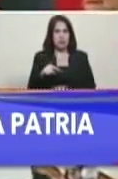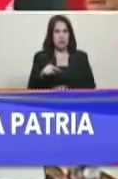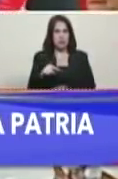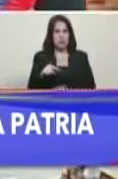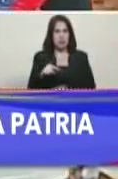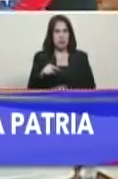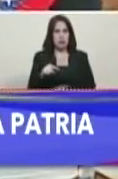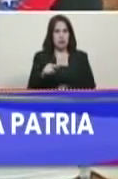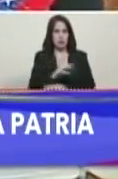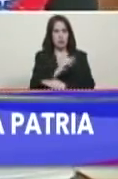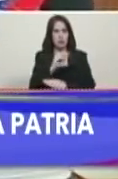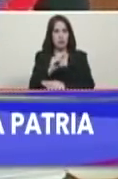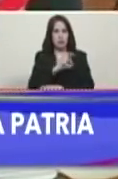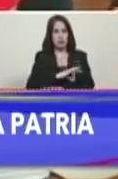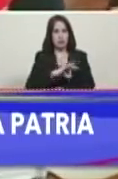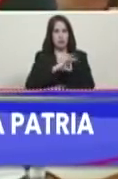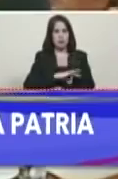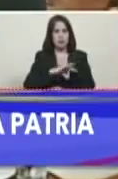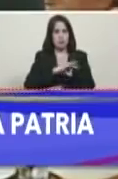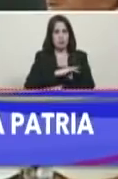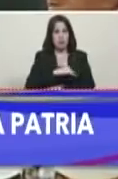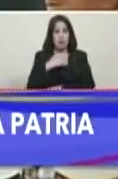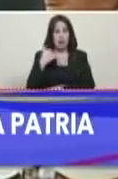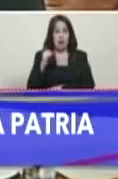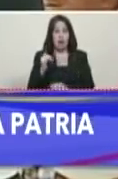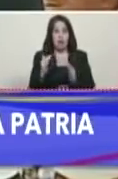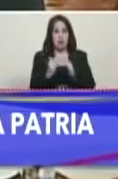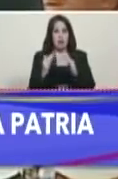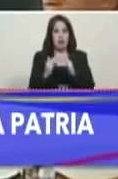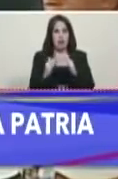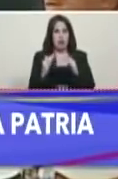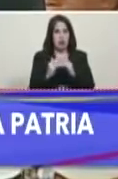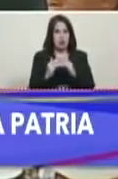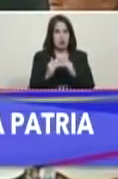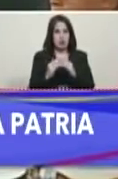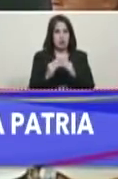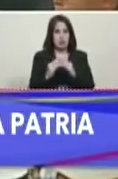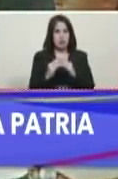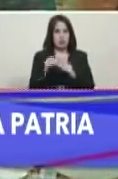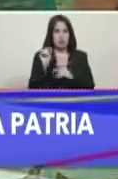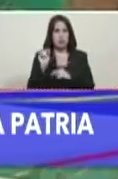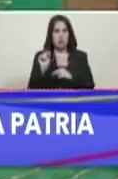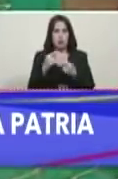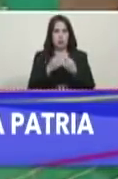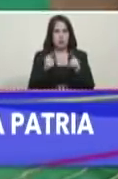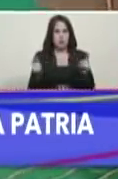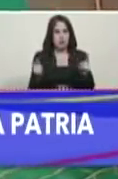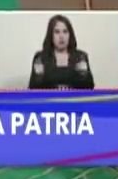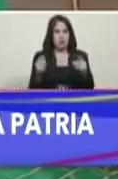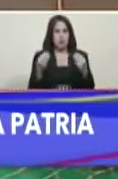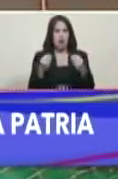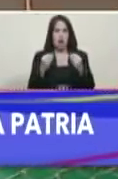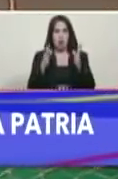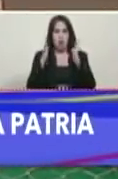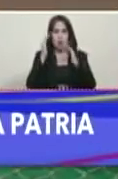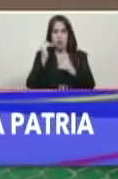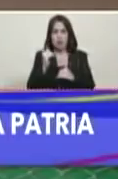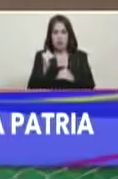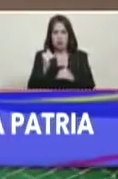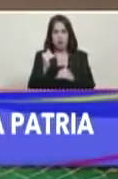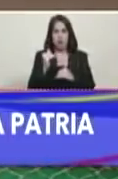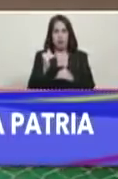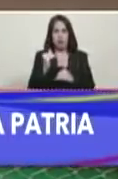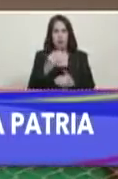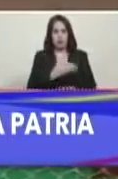la protección social que reciben en ese hogar. Tienen un puntico diferente de color, el parto humanizado y lactancia